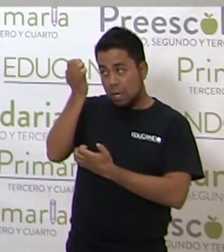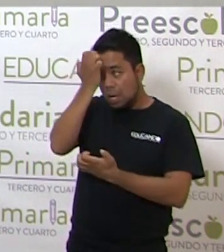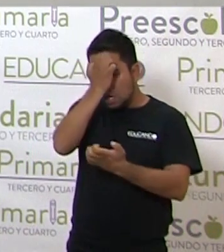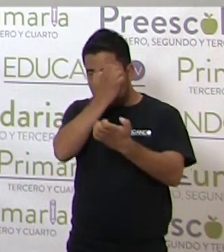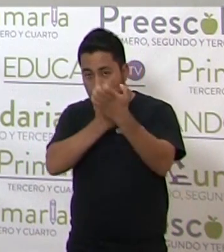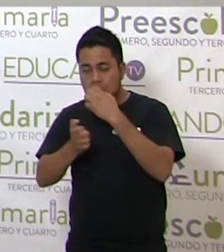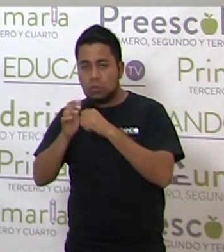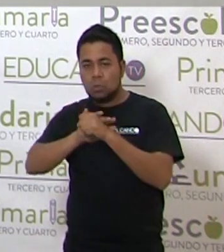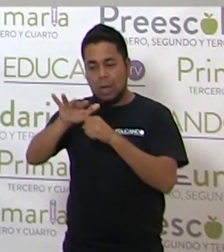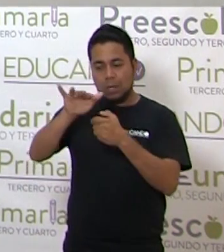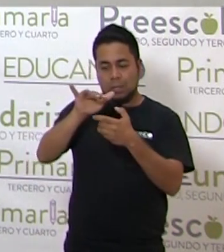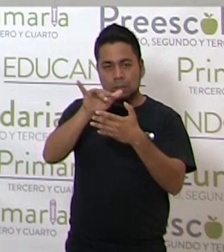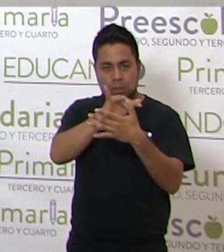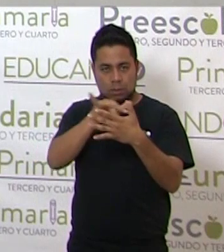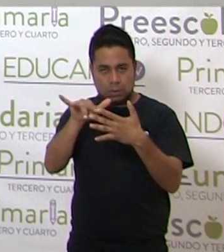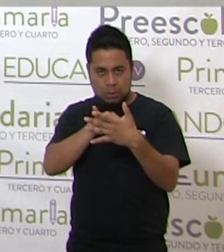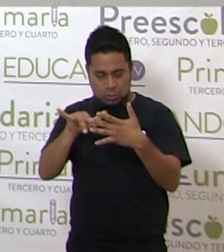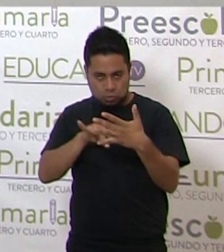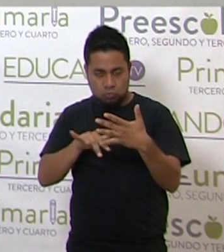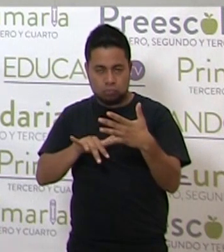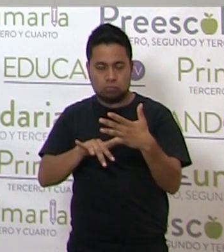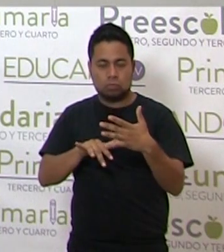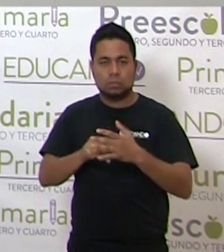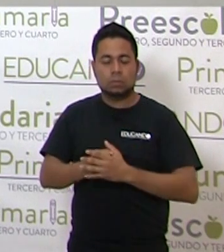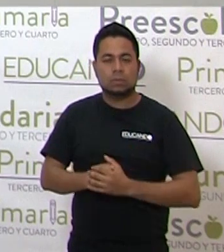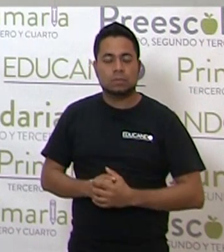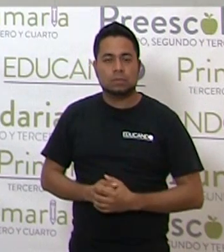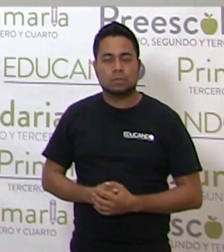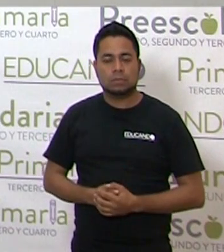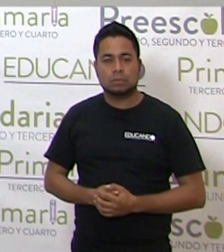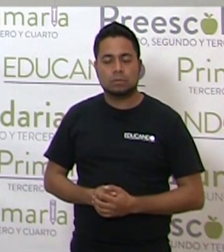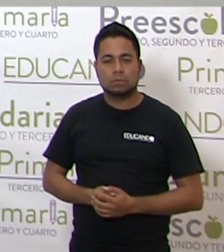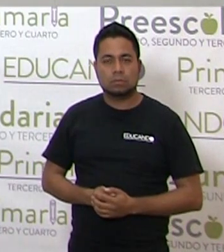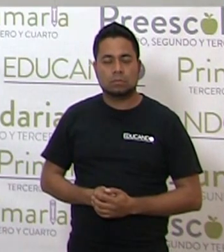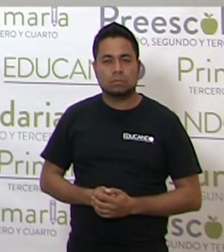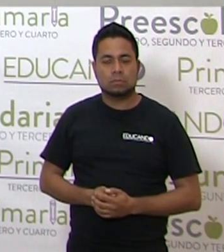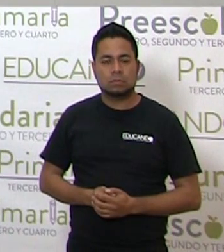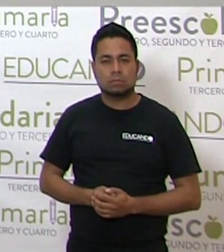un texto expositivo que